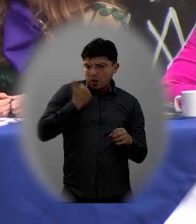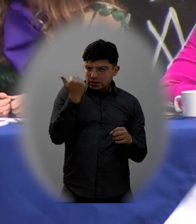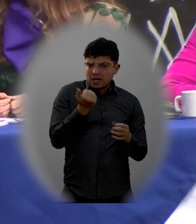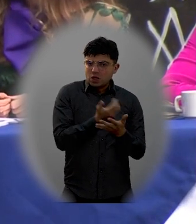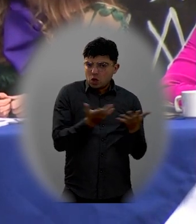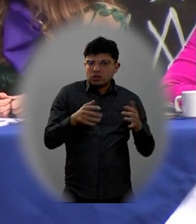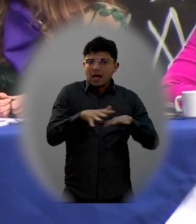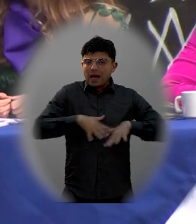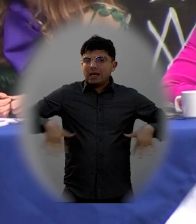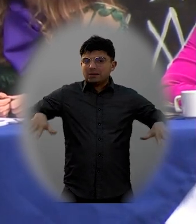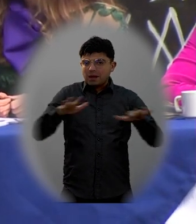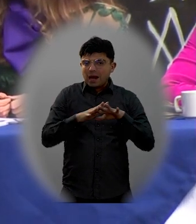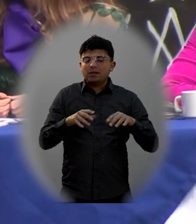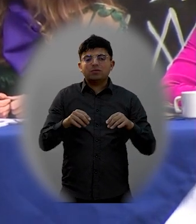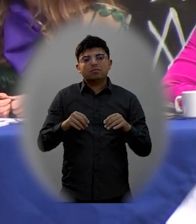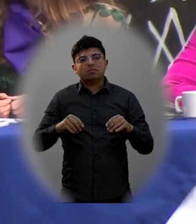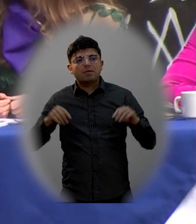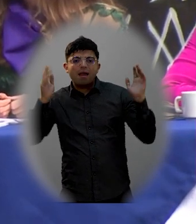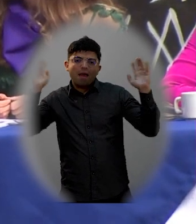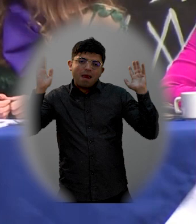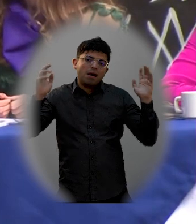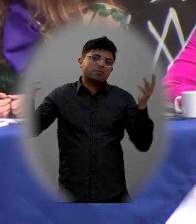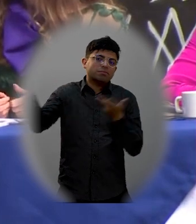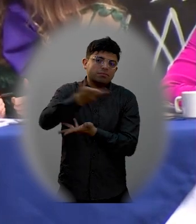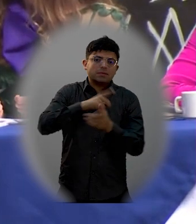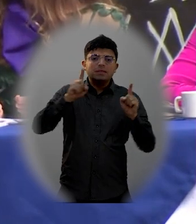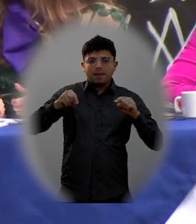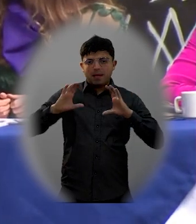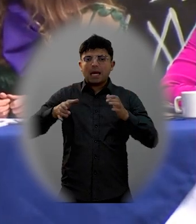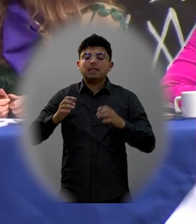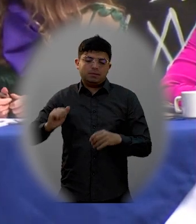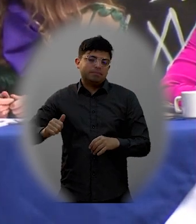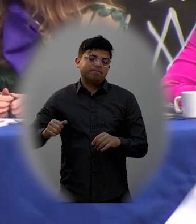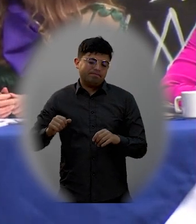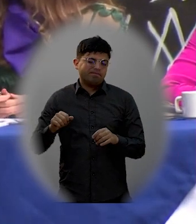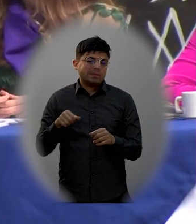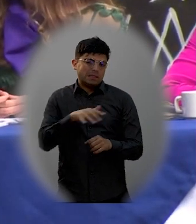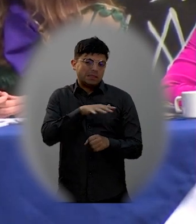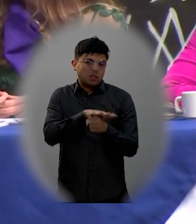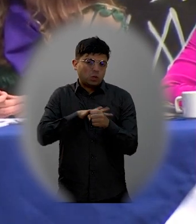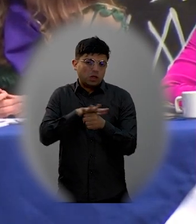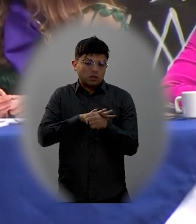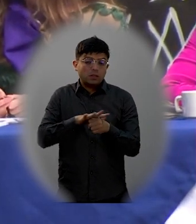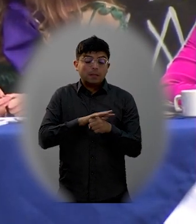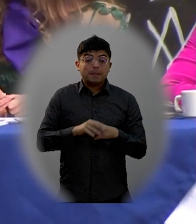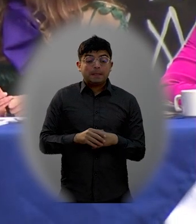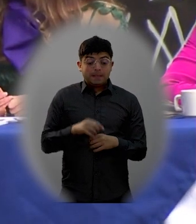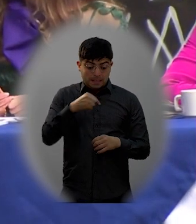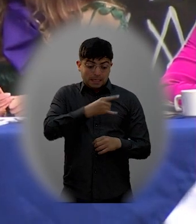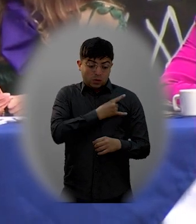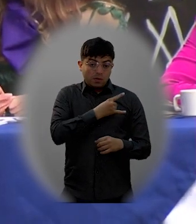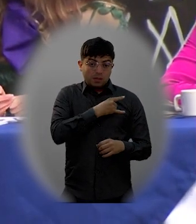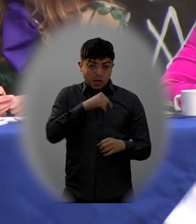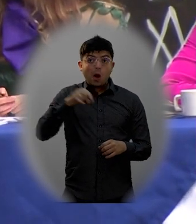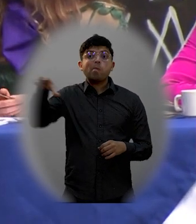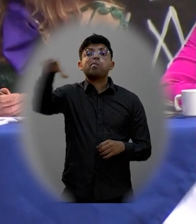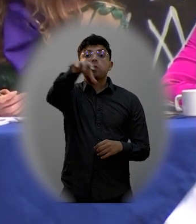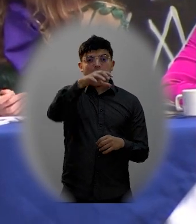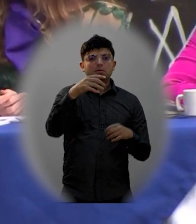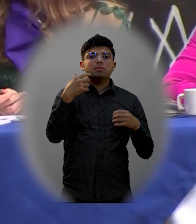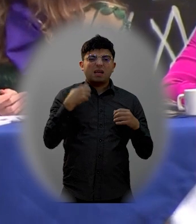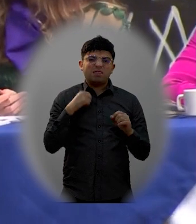tanto en los espacios de esparcimiento como en las clases, ¿sí? Tanto en la Universidad Nacional como en esta, se han presentado